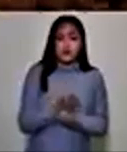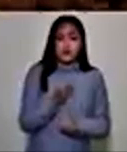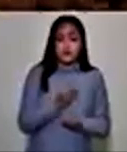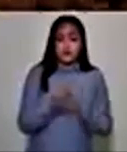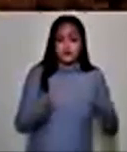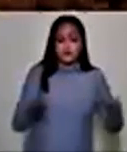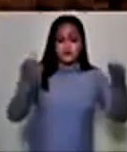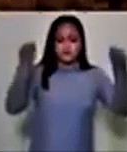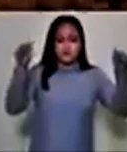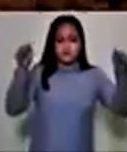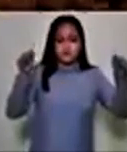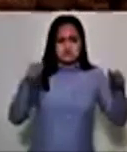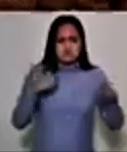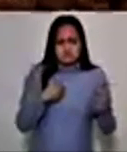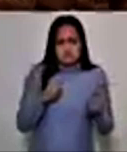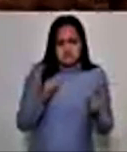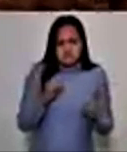cartel. No tuve objeción,